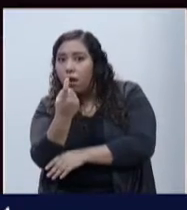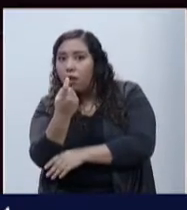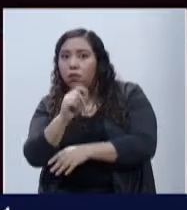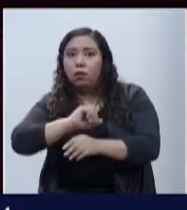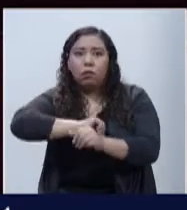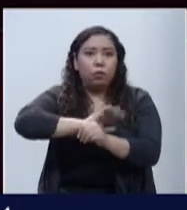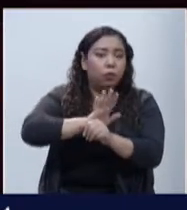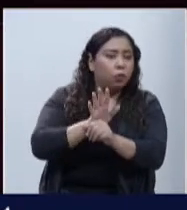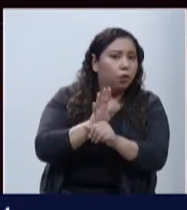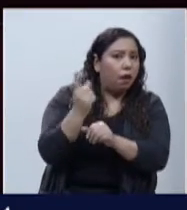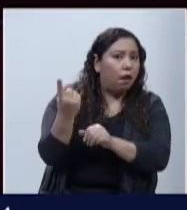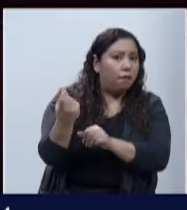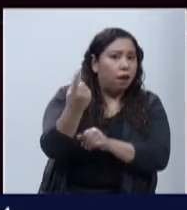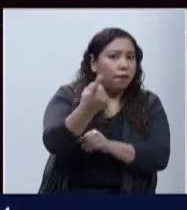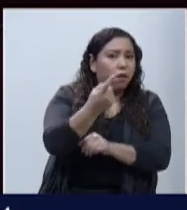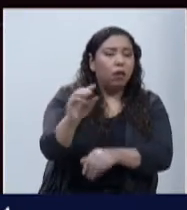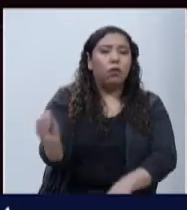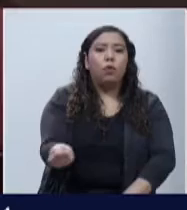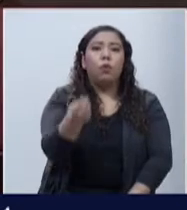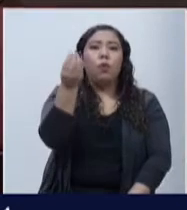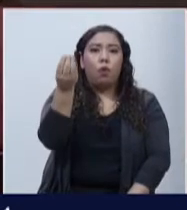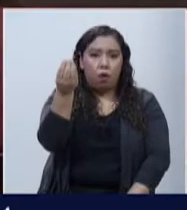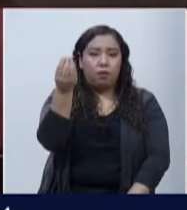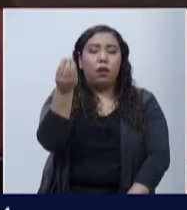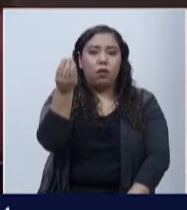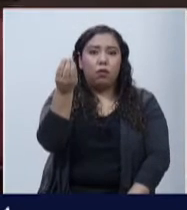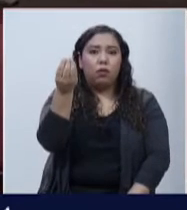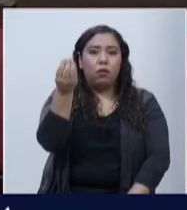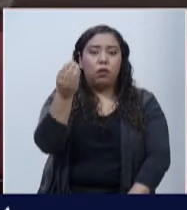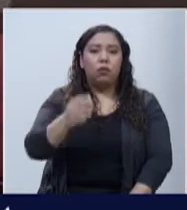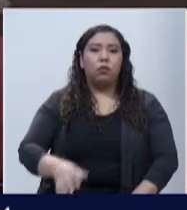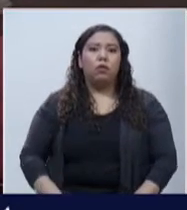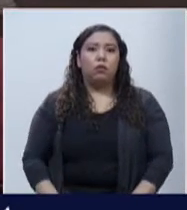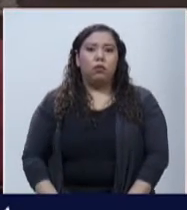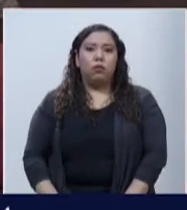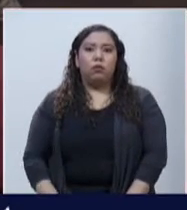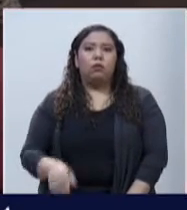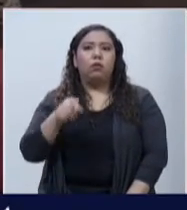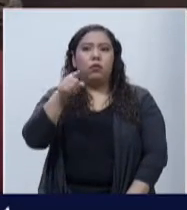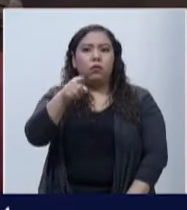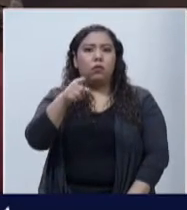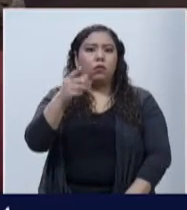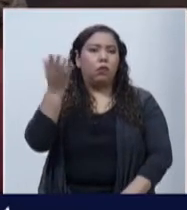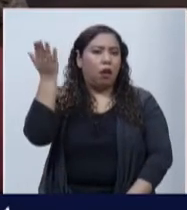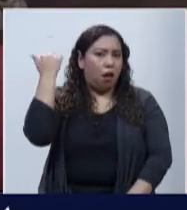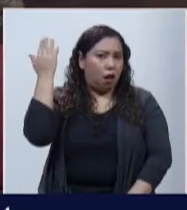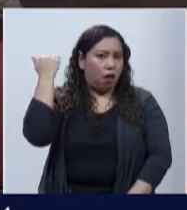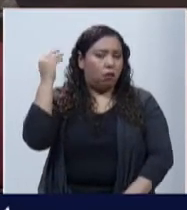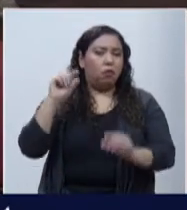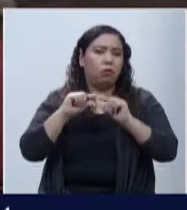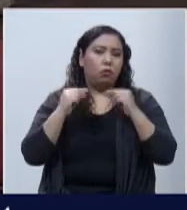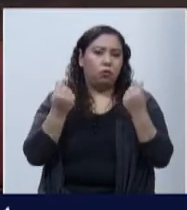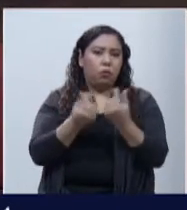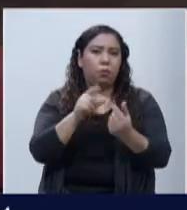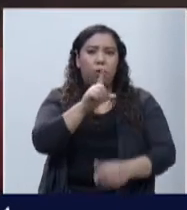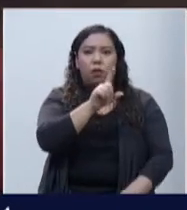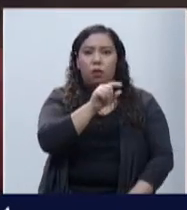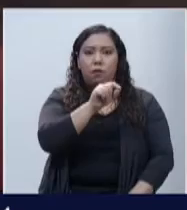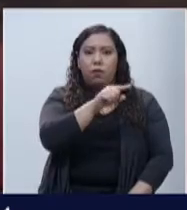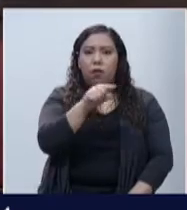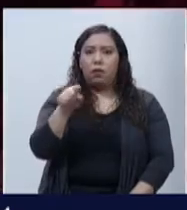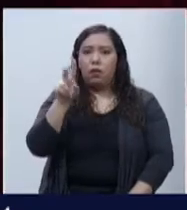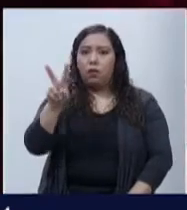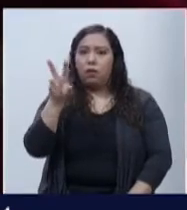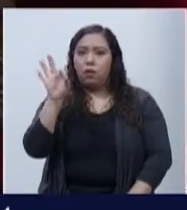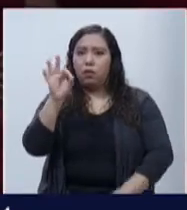19 en particular a los jóvenes tras haber sido la primera autonomía en empezar la vacunación con el grupo de 20 a 29 años